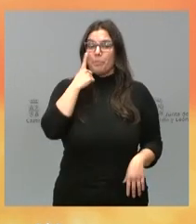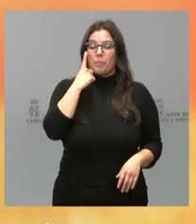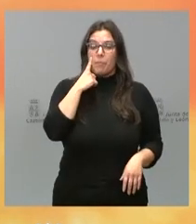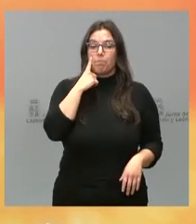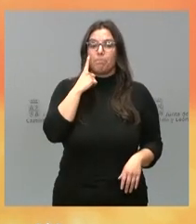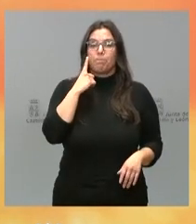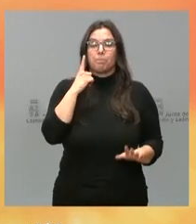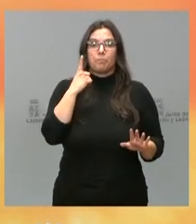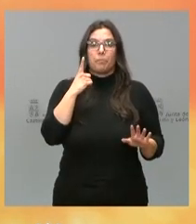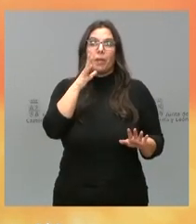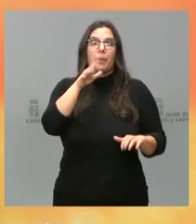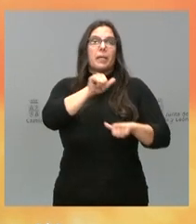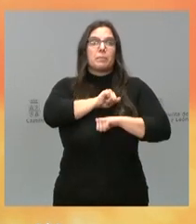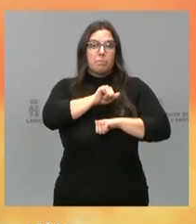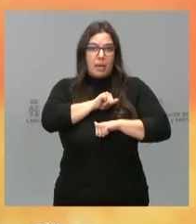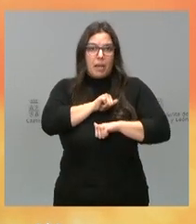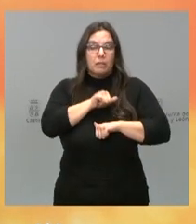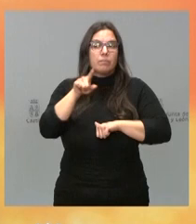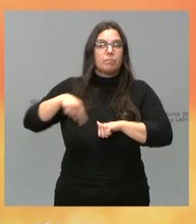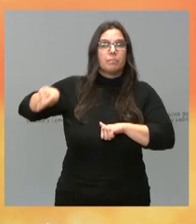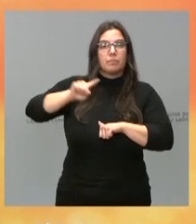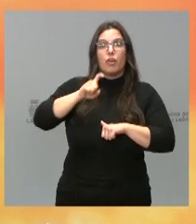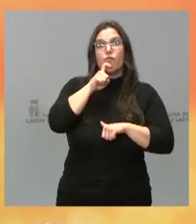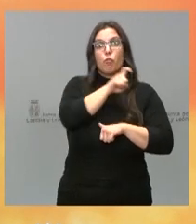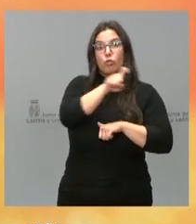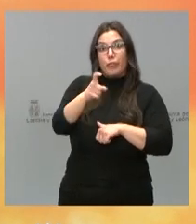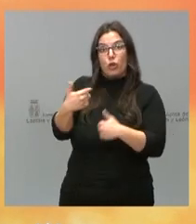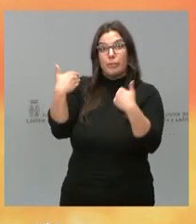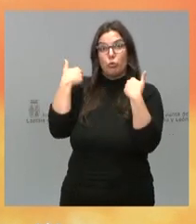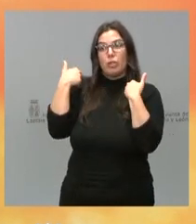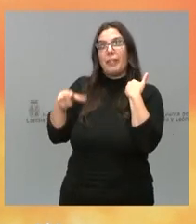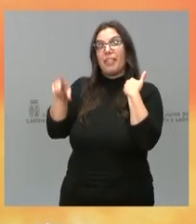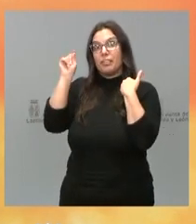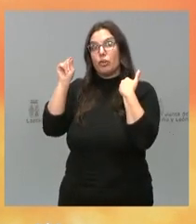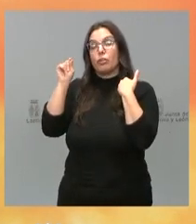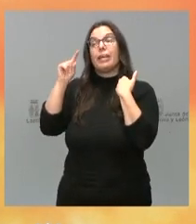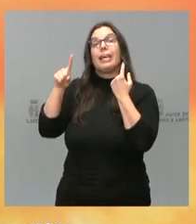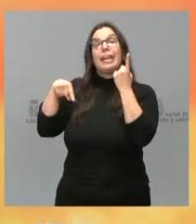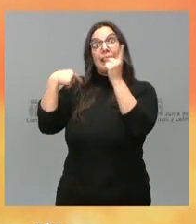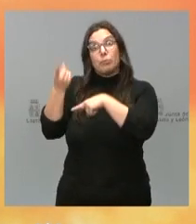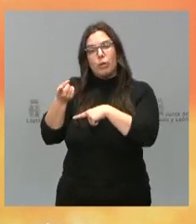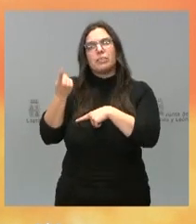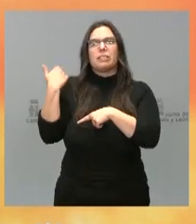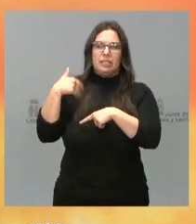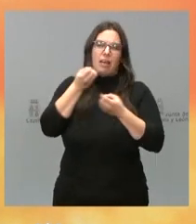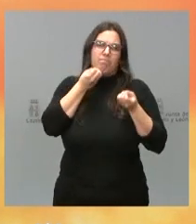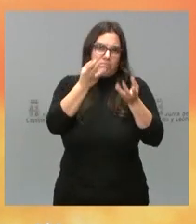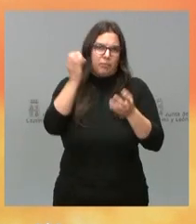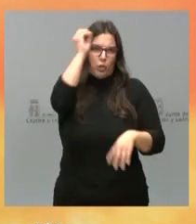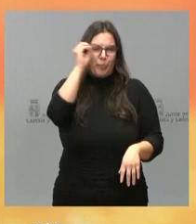vamos a esperar a que tome la decisión la propia fundación Y a partir de ahí si le parece bien hacemos una